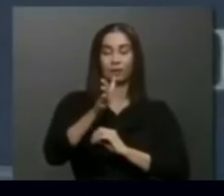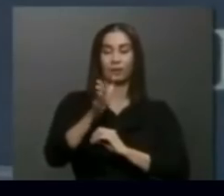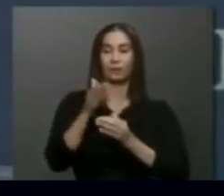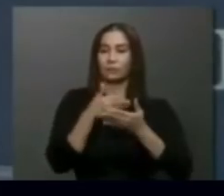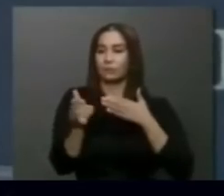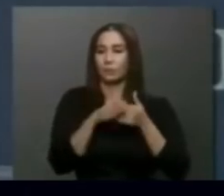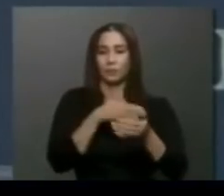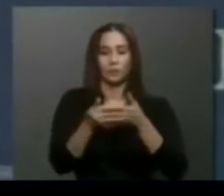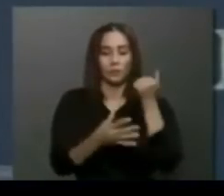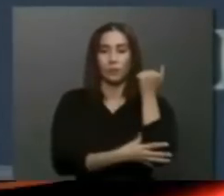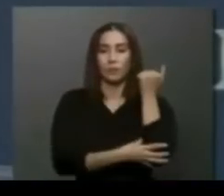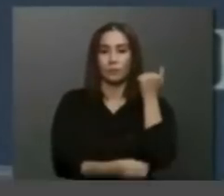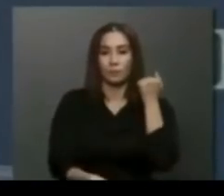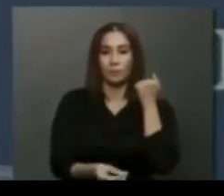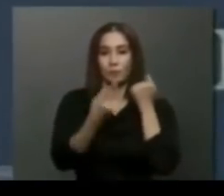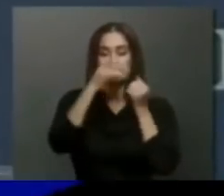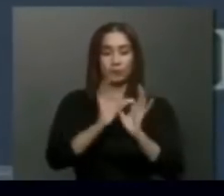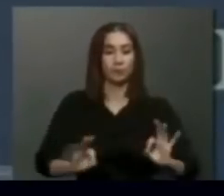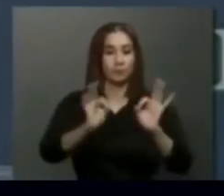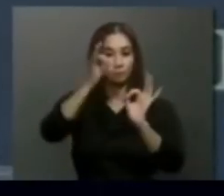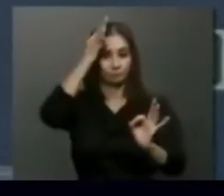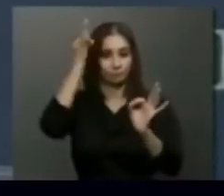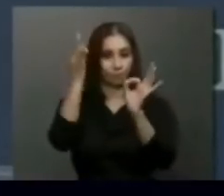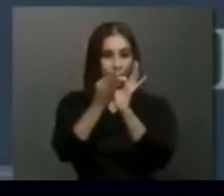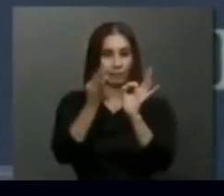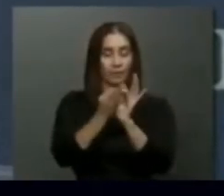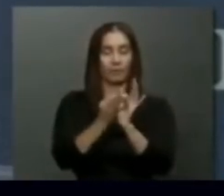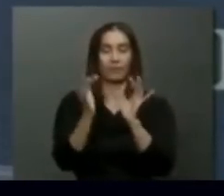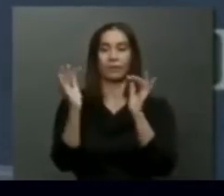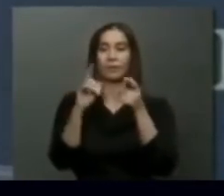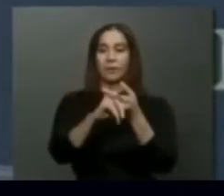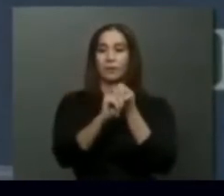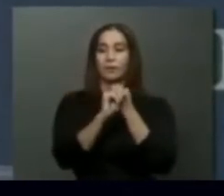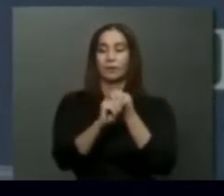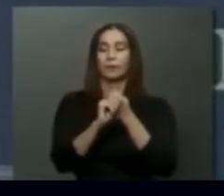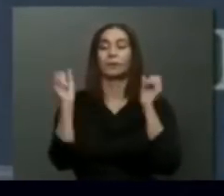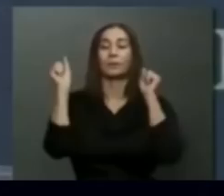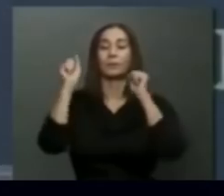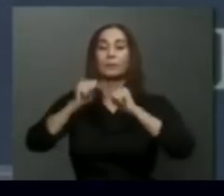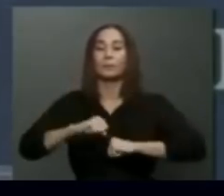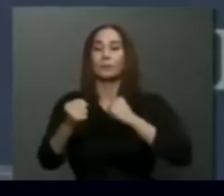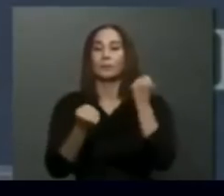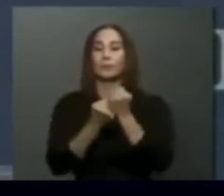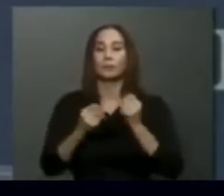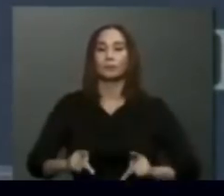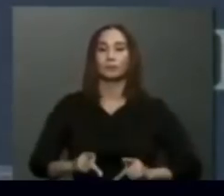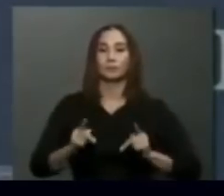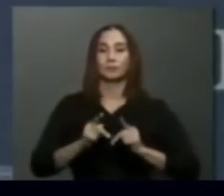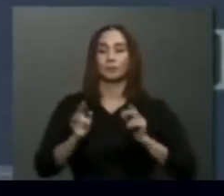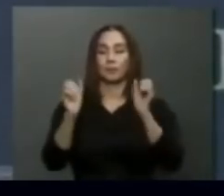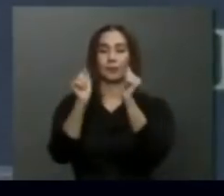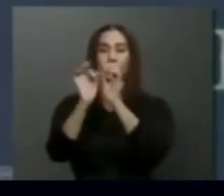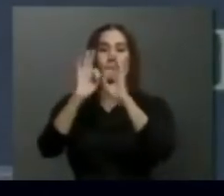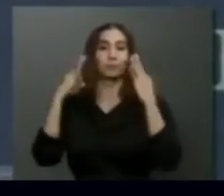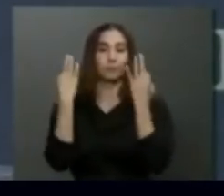la pobreza son la fe, la dedicación y la empatía lo que pueden hacernos vivir en familia